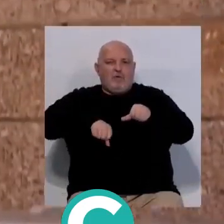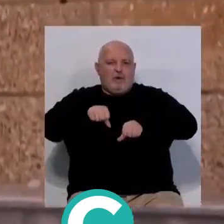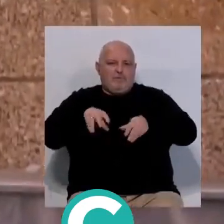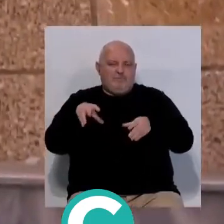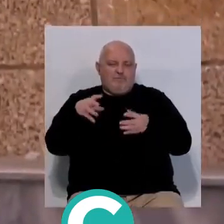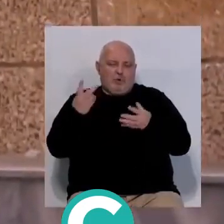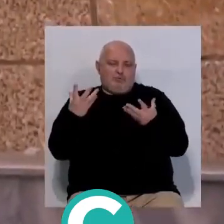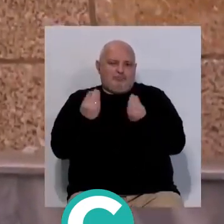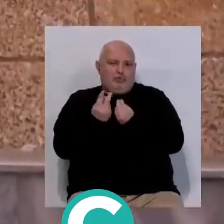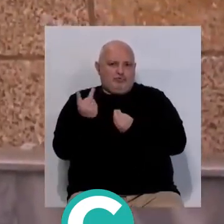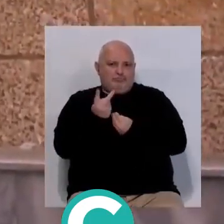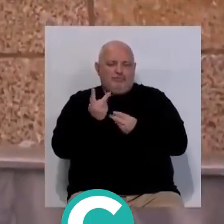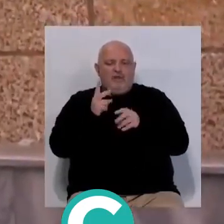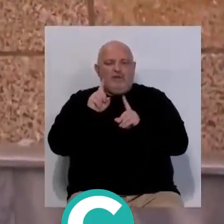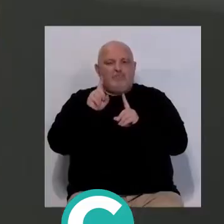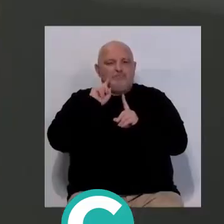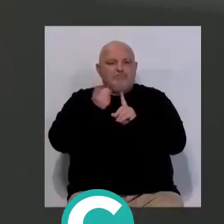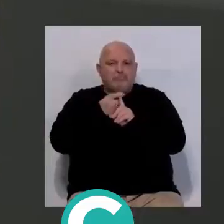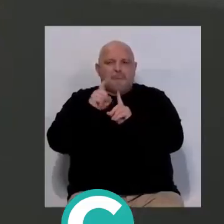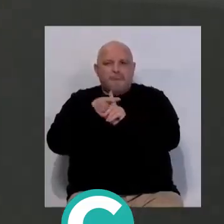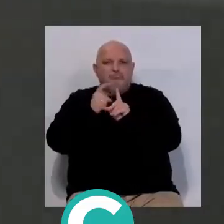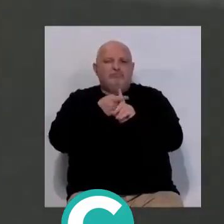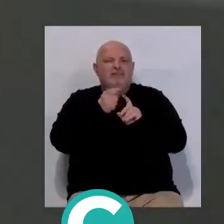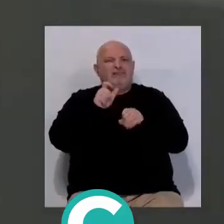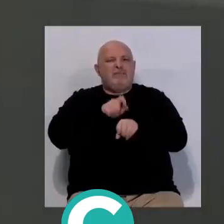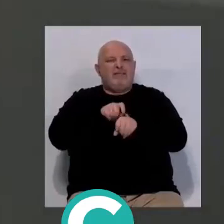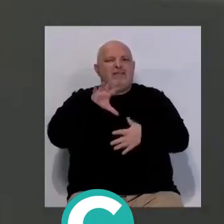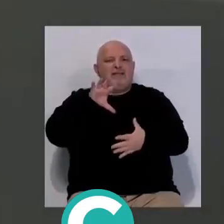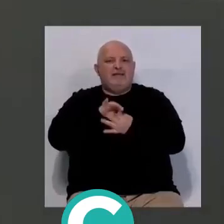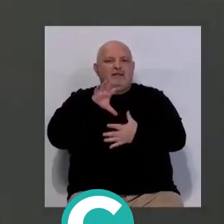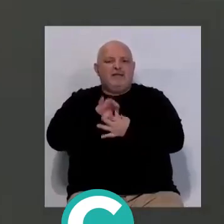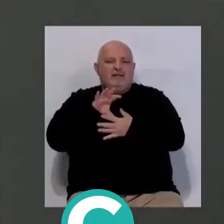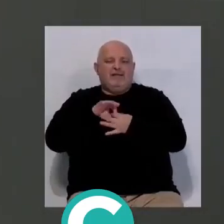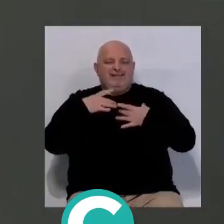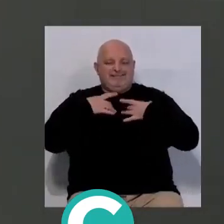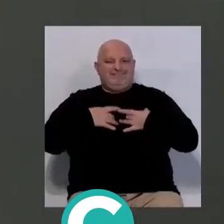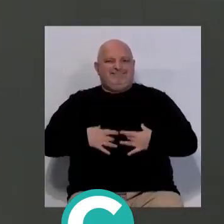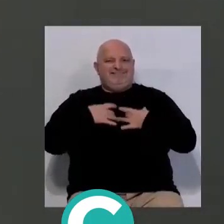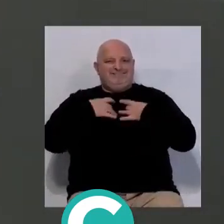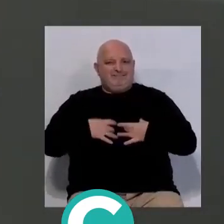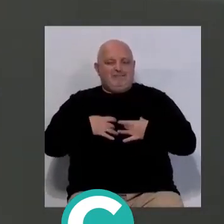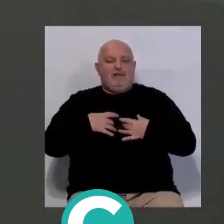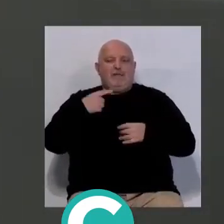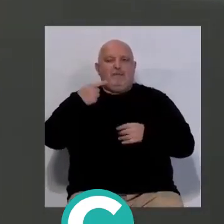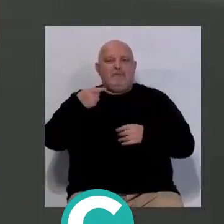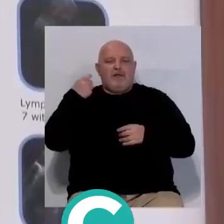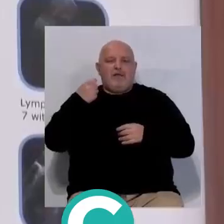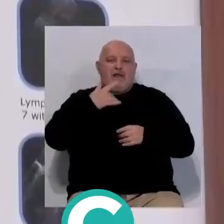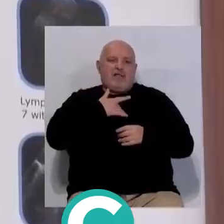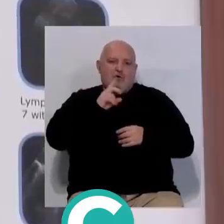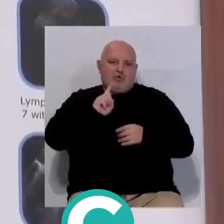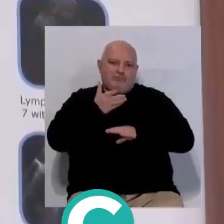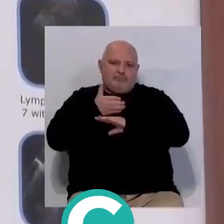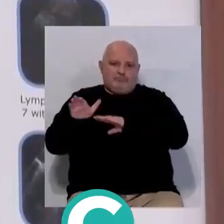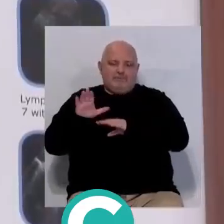frente. Se encargan del diagnóstico y tratamiento de las patologías que se localizan en el tórax, a excepción de las cardíacas o